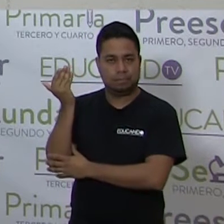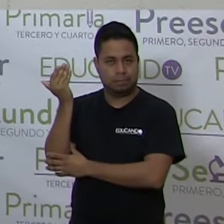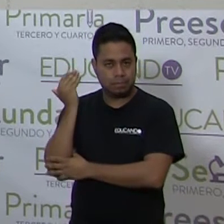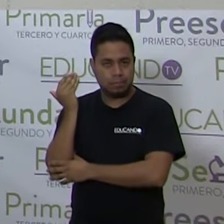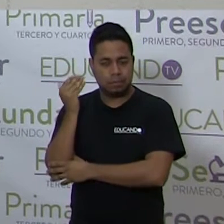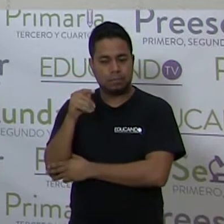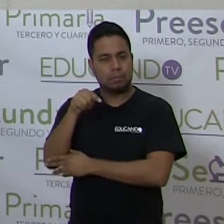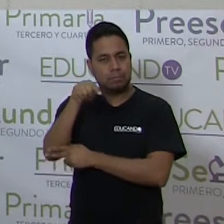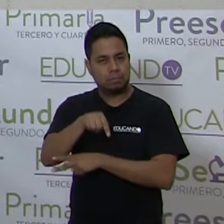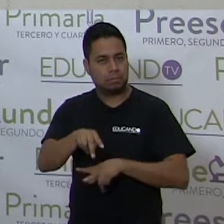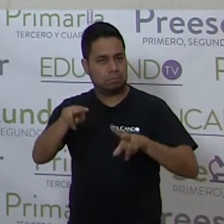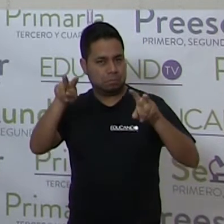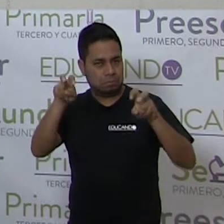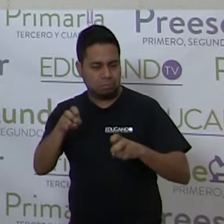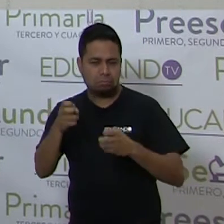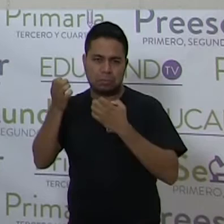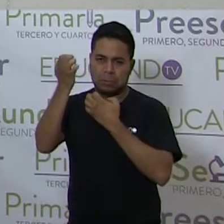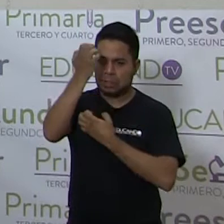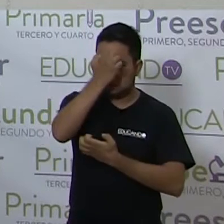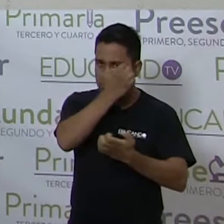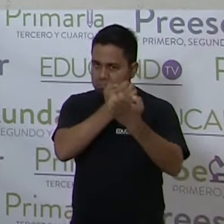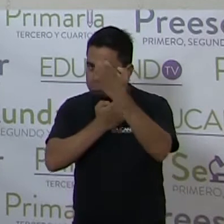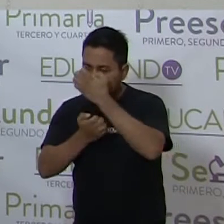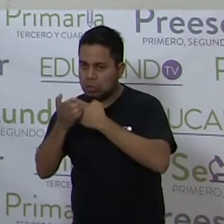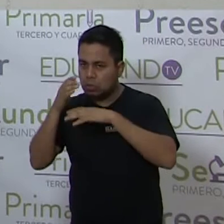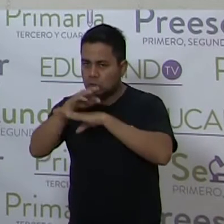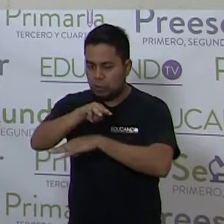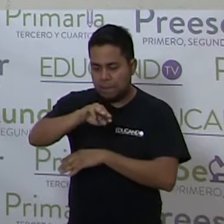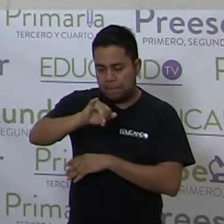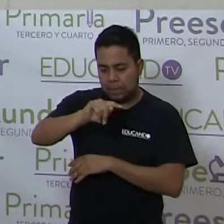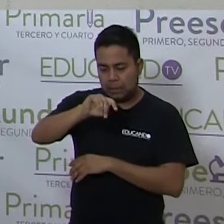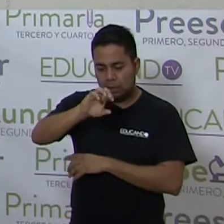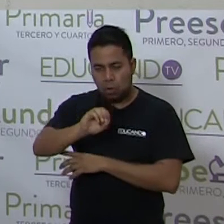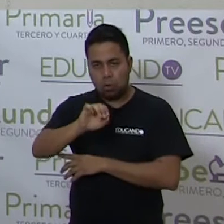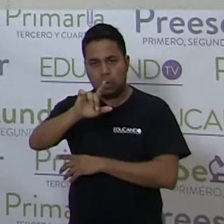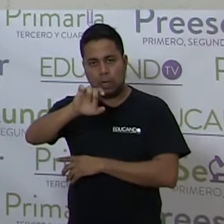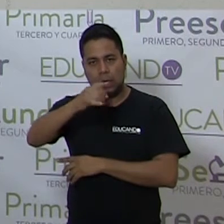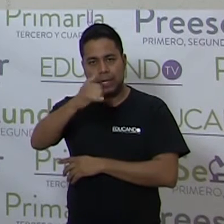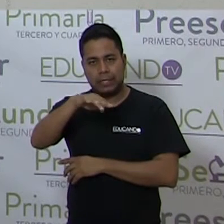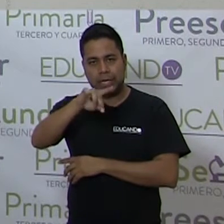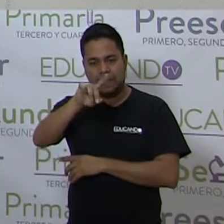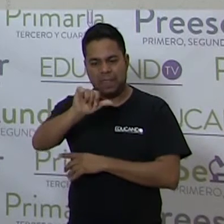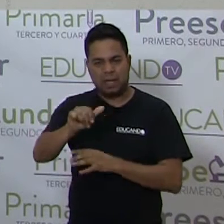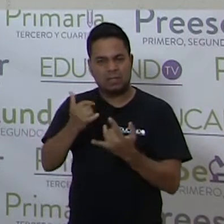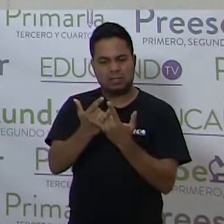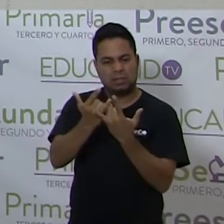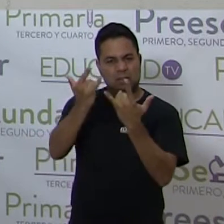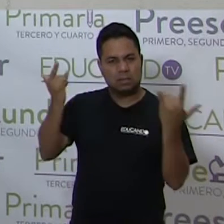hemos estado viendo y analizando acerca de los mitos y leyendas universales.